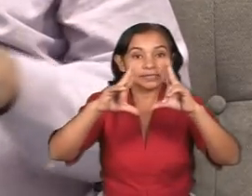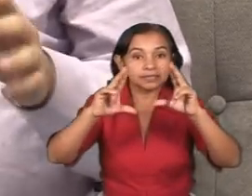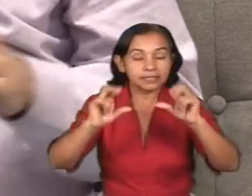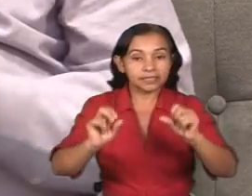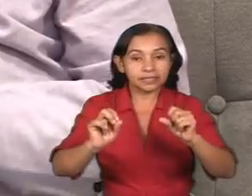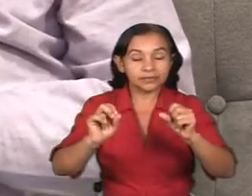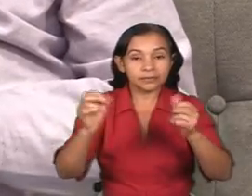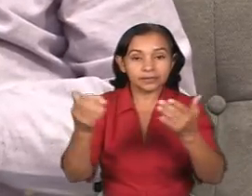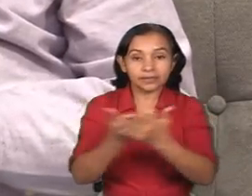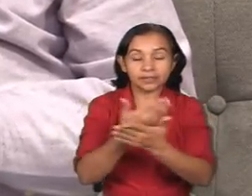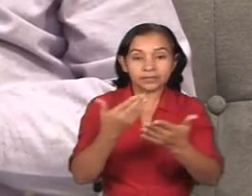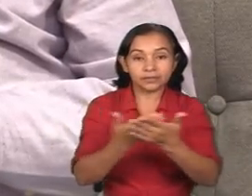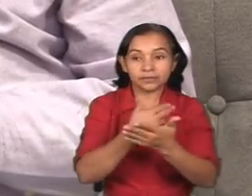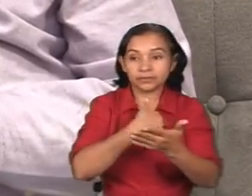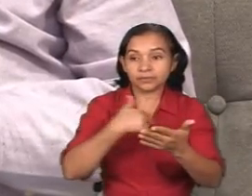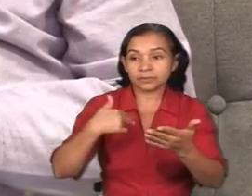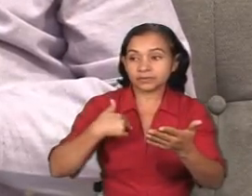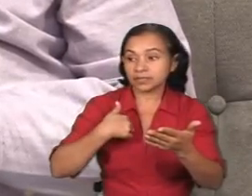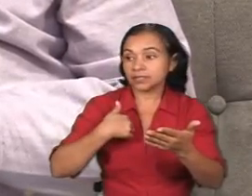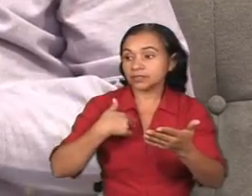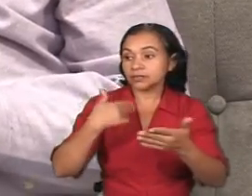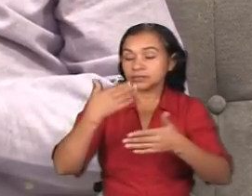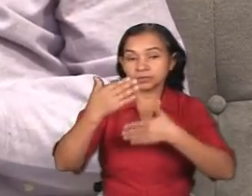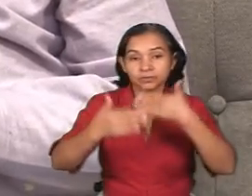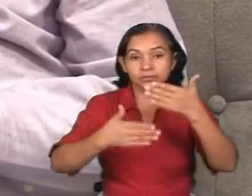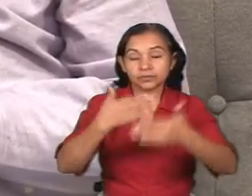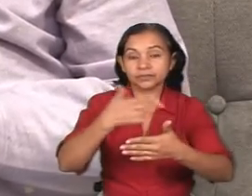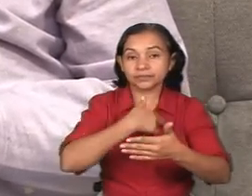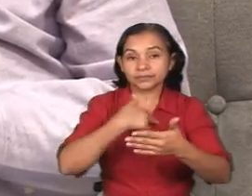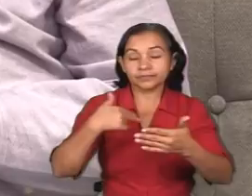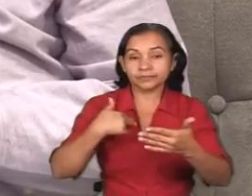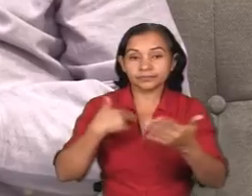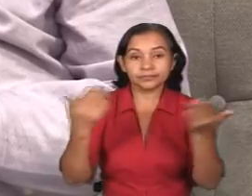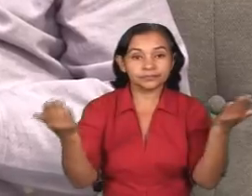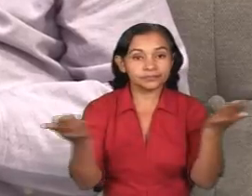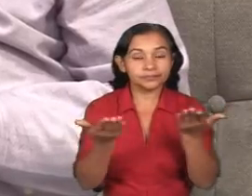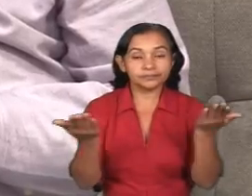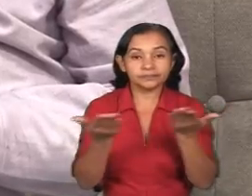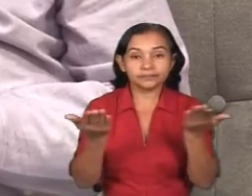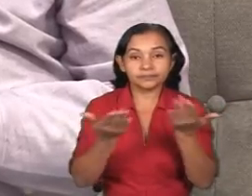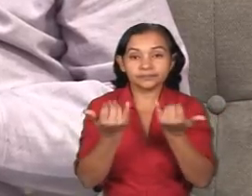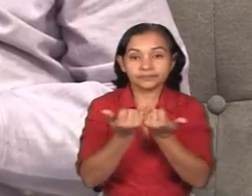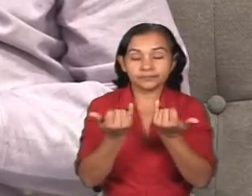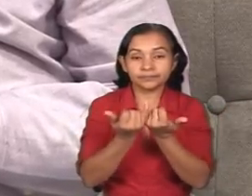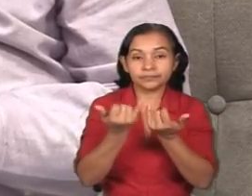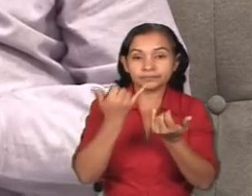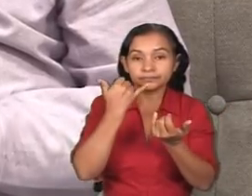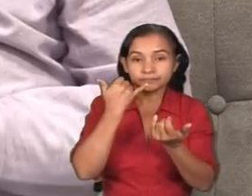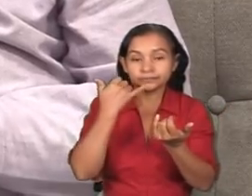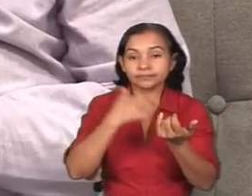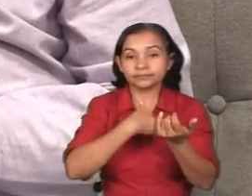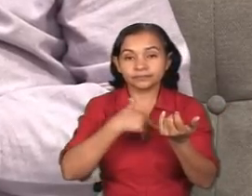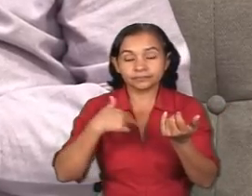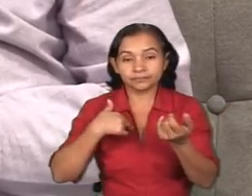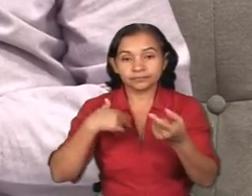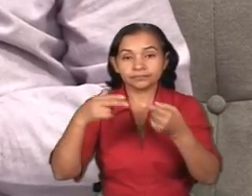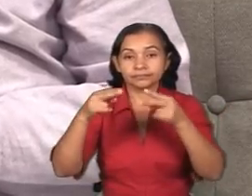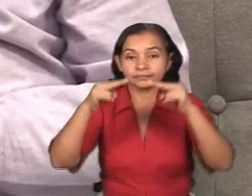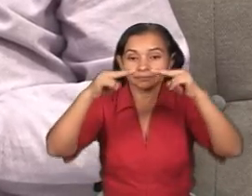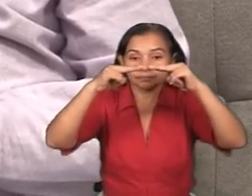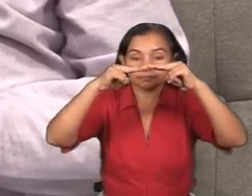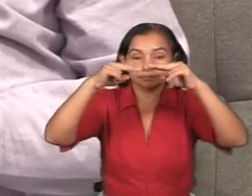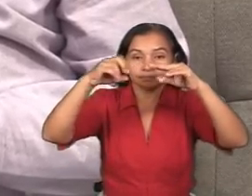periodos anteriores venía en proceso, no en proceso, ya estaba privatizada el tema de la telefonía, estaba privatizado el tema de la energía